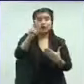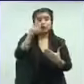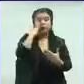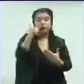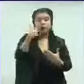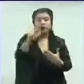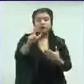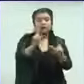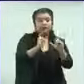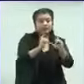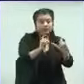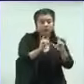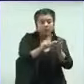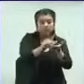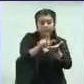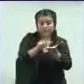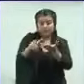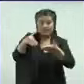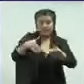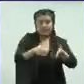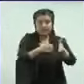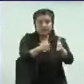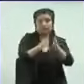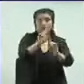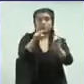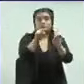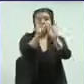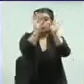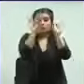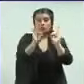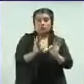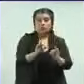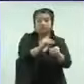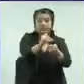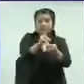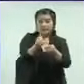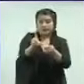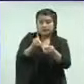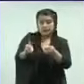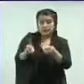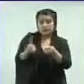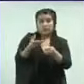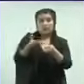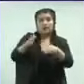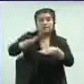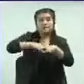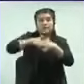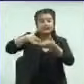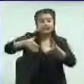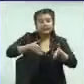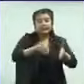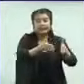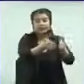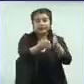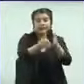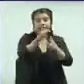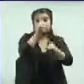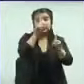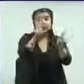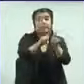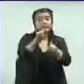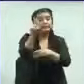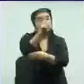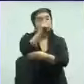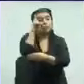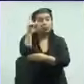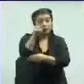mantenimiento, que estaremos realizando bajo una modalidad territorial más que de tramos. Llamo la atención también